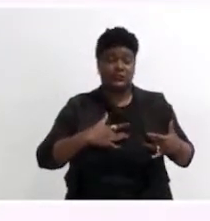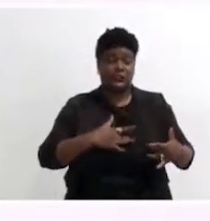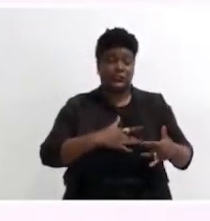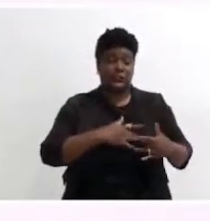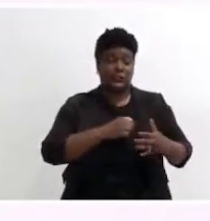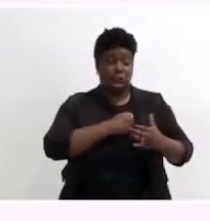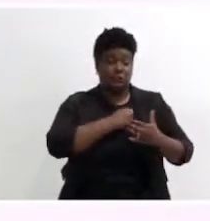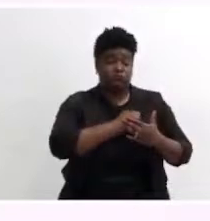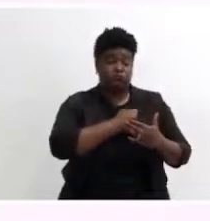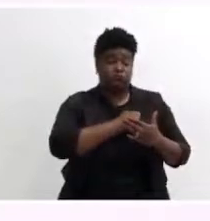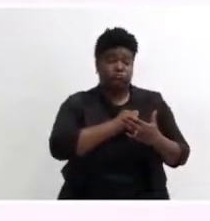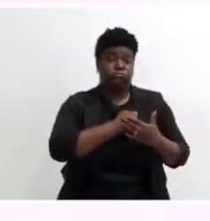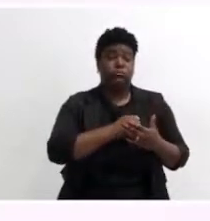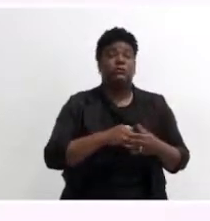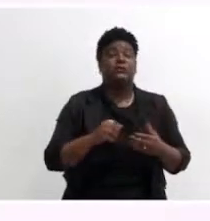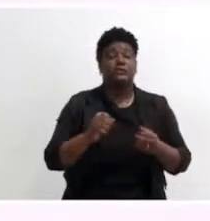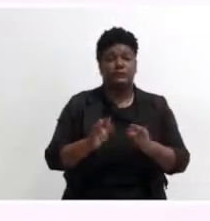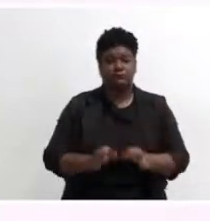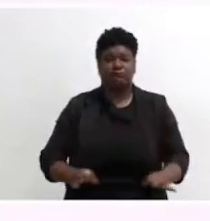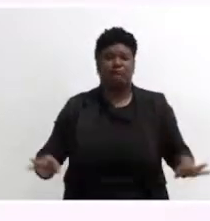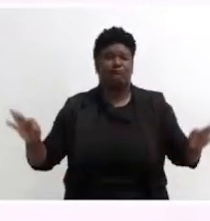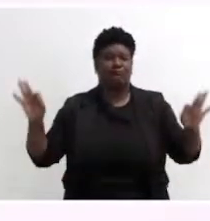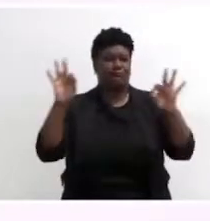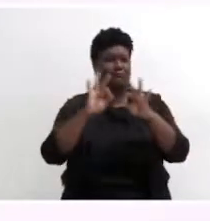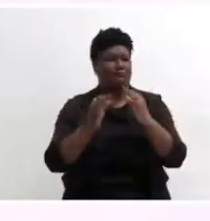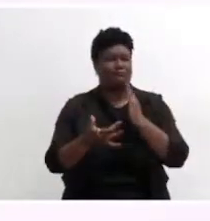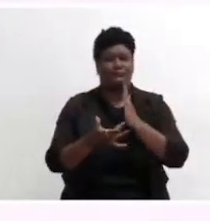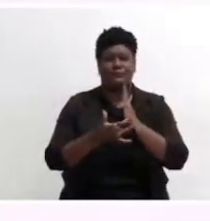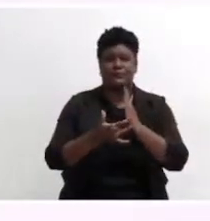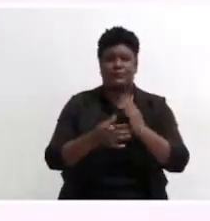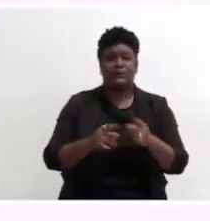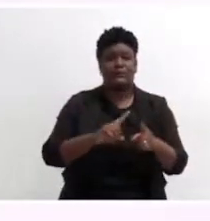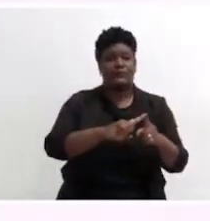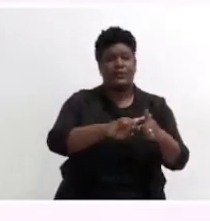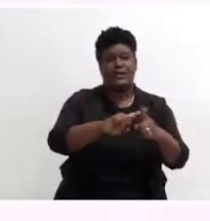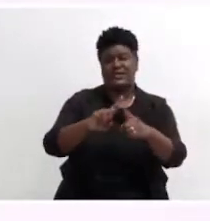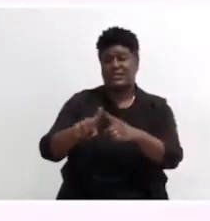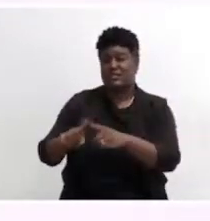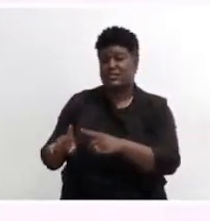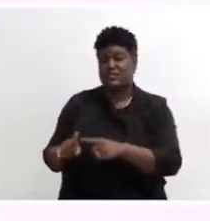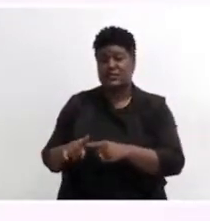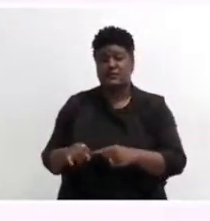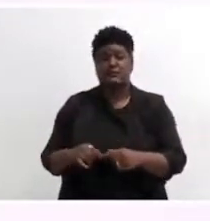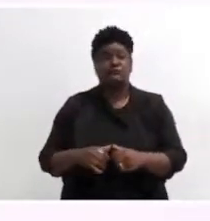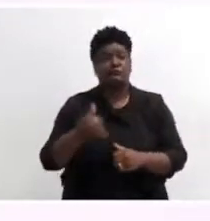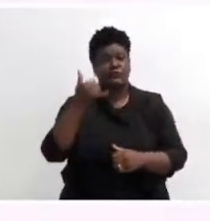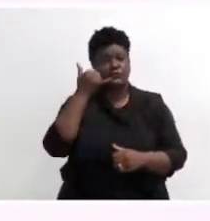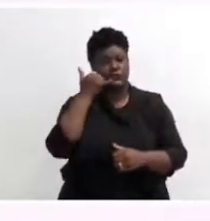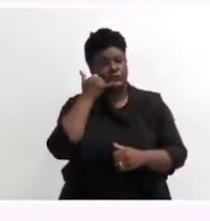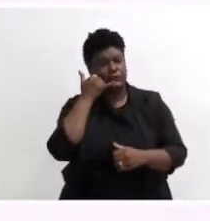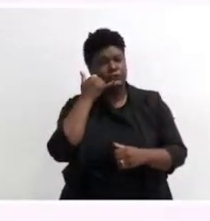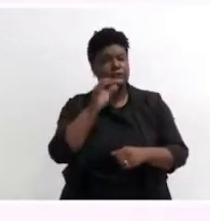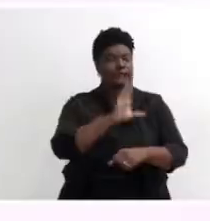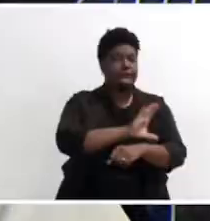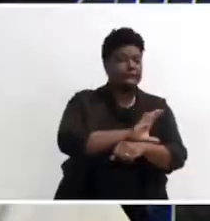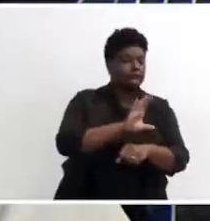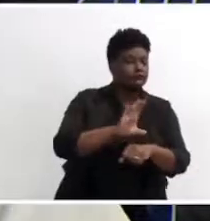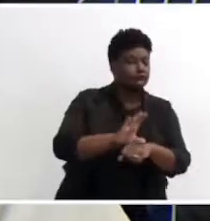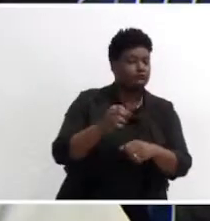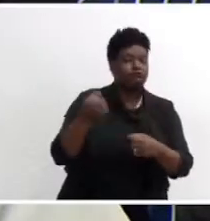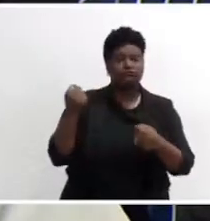componentes son fundamentales para una amplia gama de dispositivos que van y forman parte de la vida